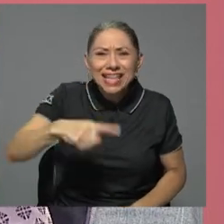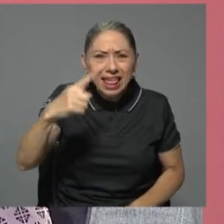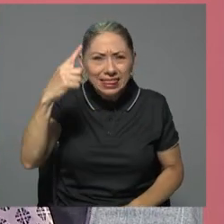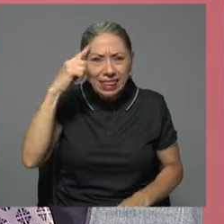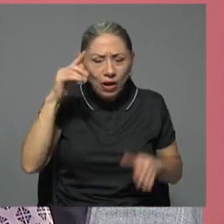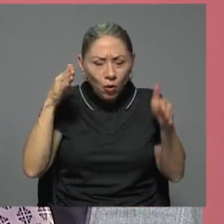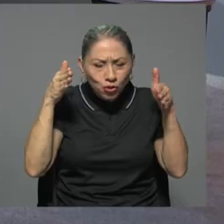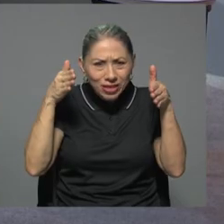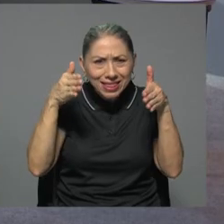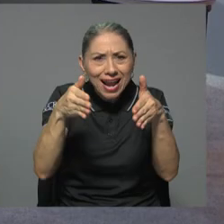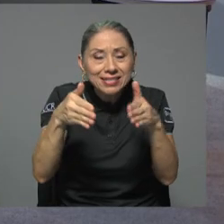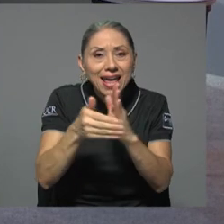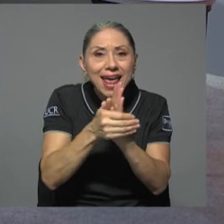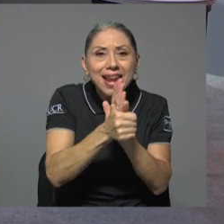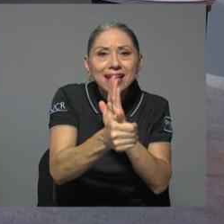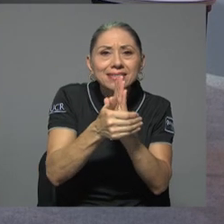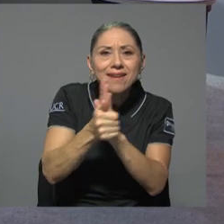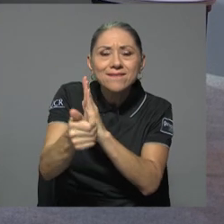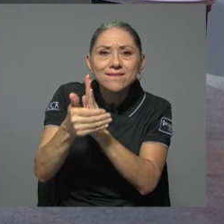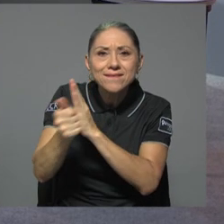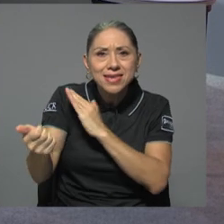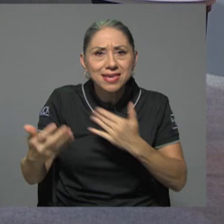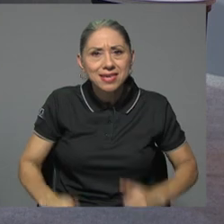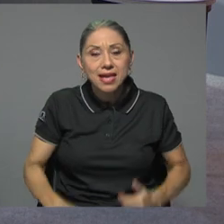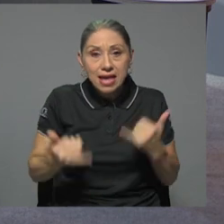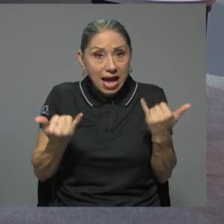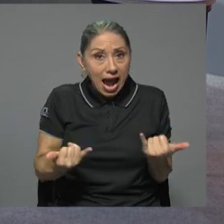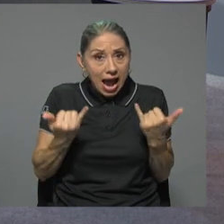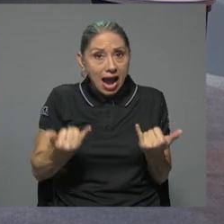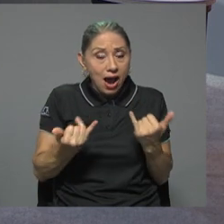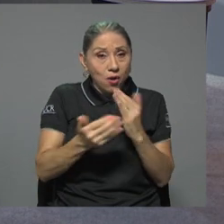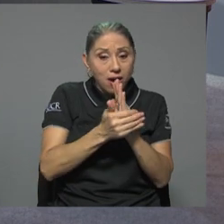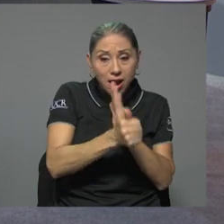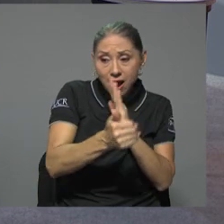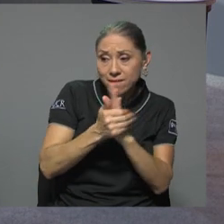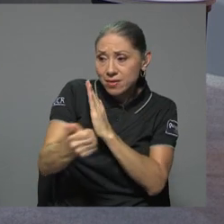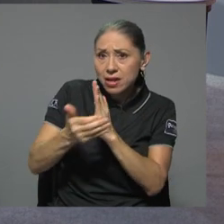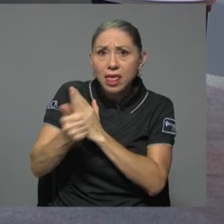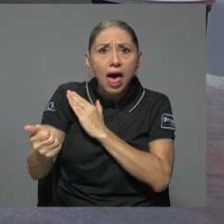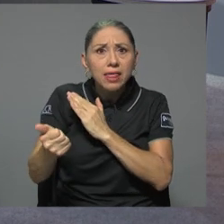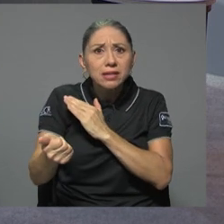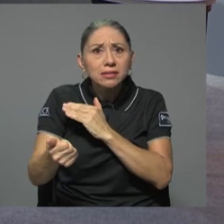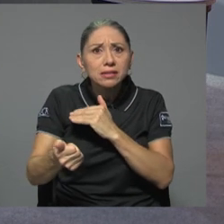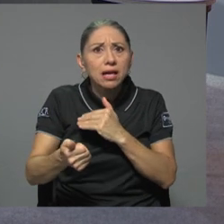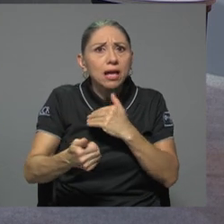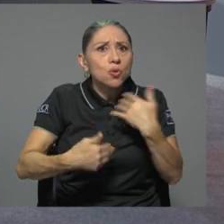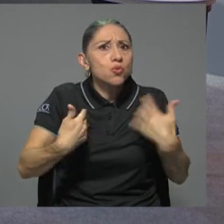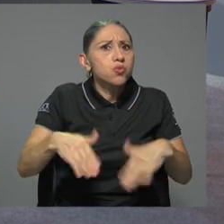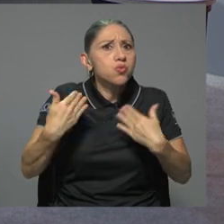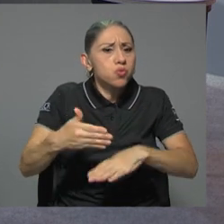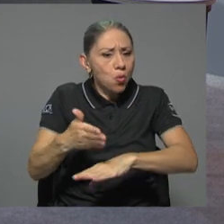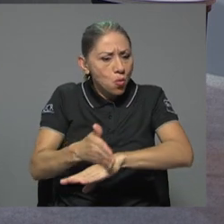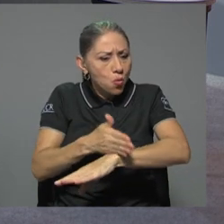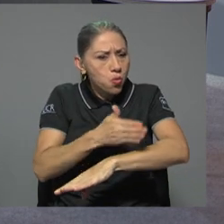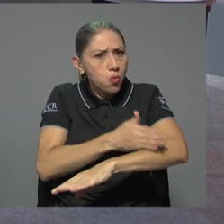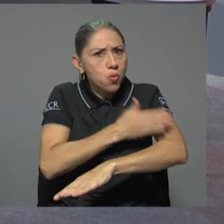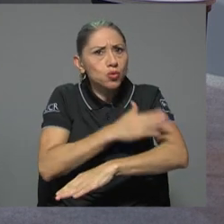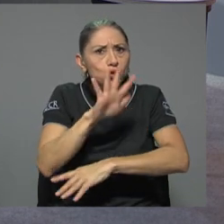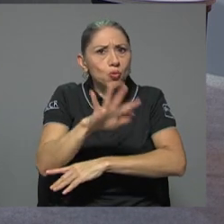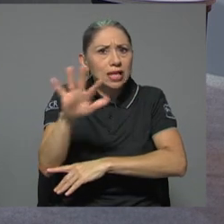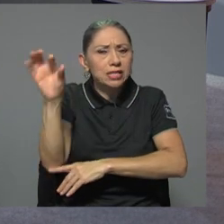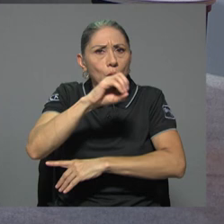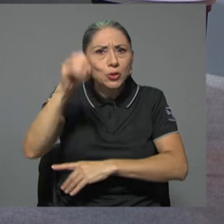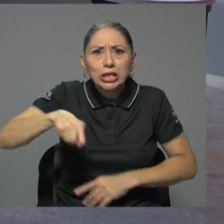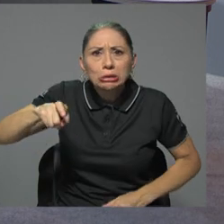habilidades verdad ahora las habilidades van a crecer la necesidad debilidad va a crecer un 55% ok